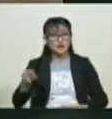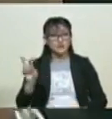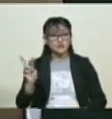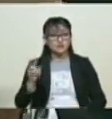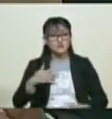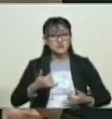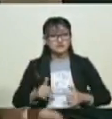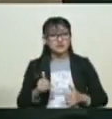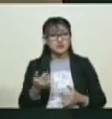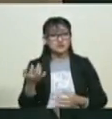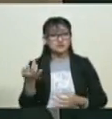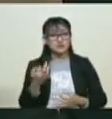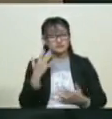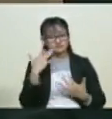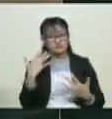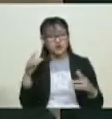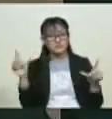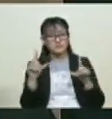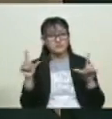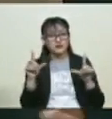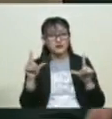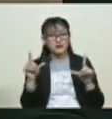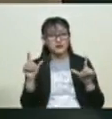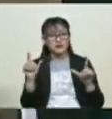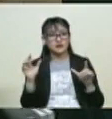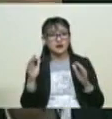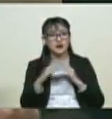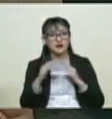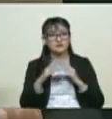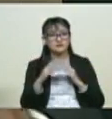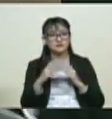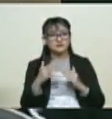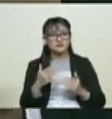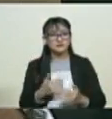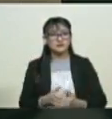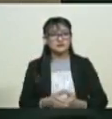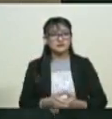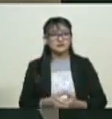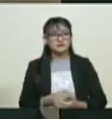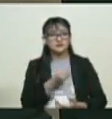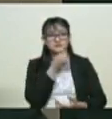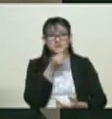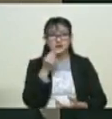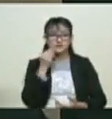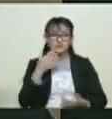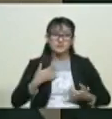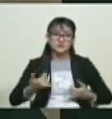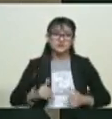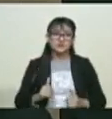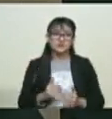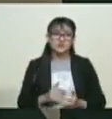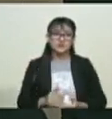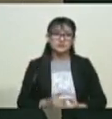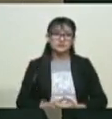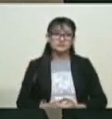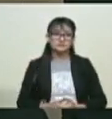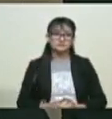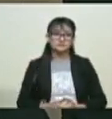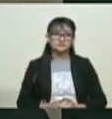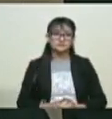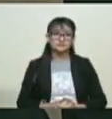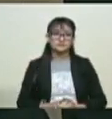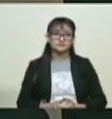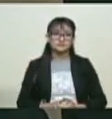seguramente me están viendo en casa mi hijo weston alexander millon winston esteban pesos para ello mis hijos pequeños